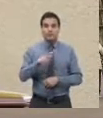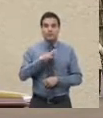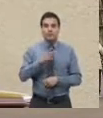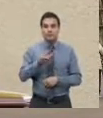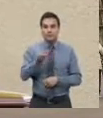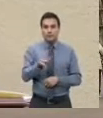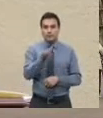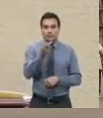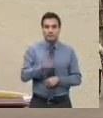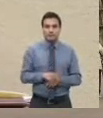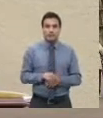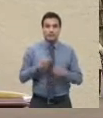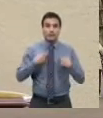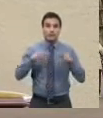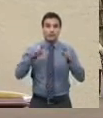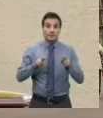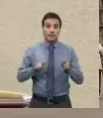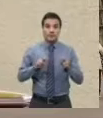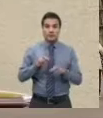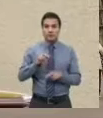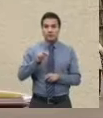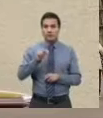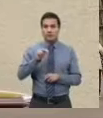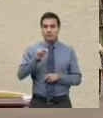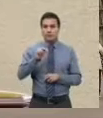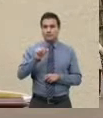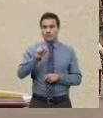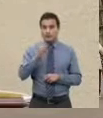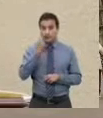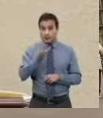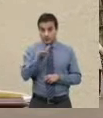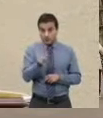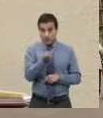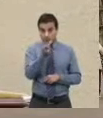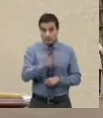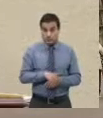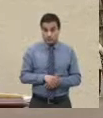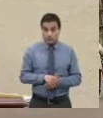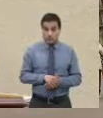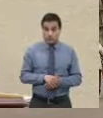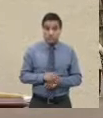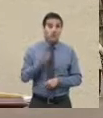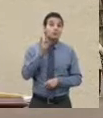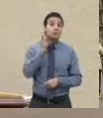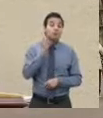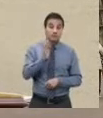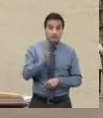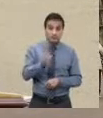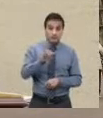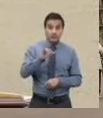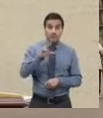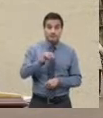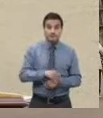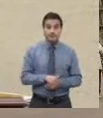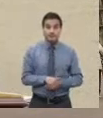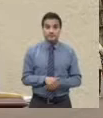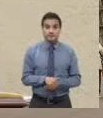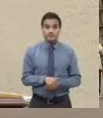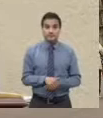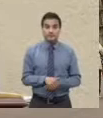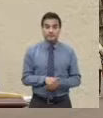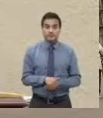del señor representante del... Una pregunta del señor representante del PAN, diputado Gómez. ¿La acepta?